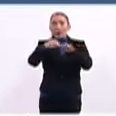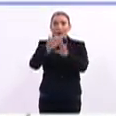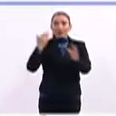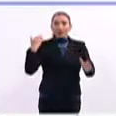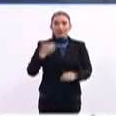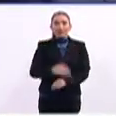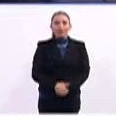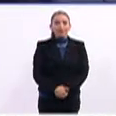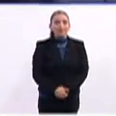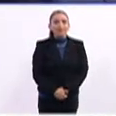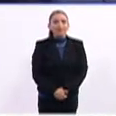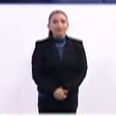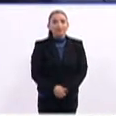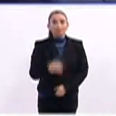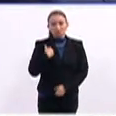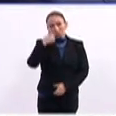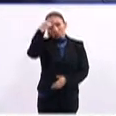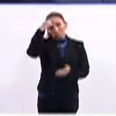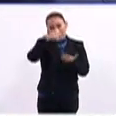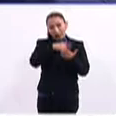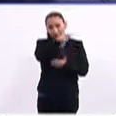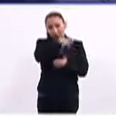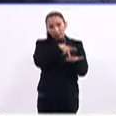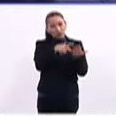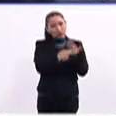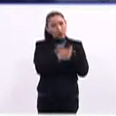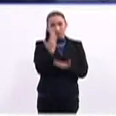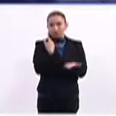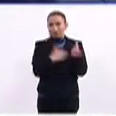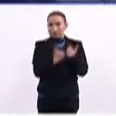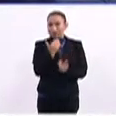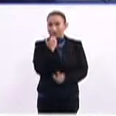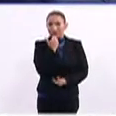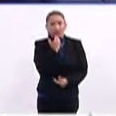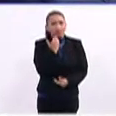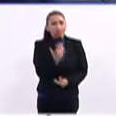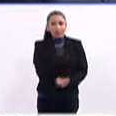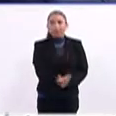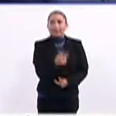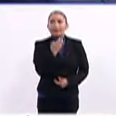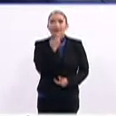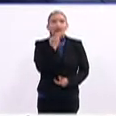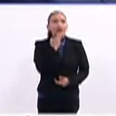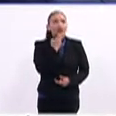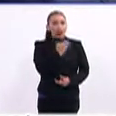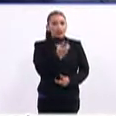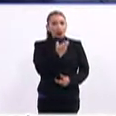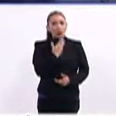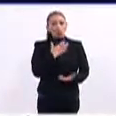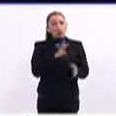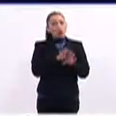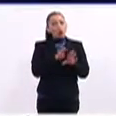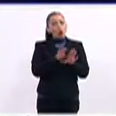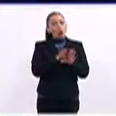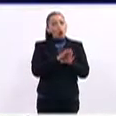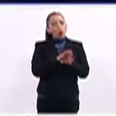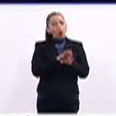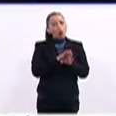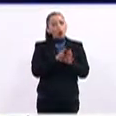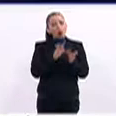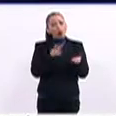trabajos. Yo considero que es uno de mis proyectos más exitosos. Es una intervención